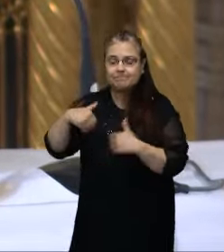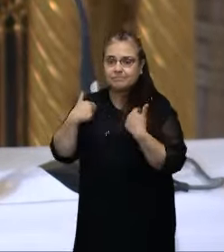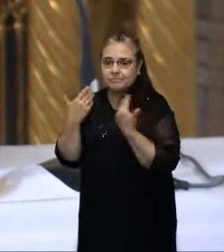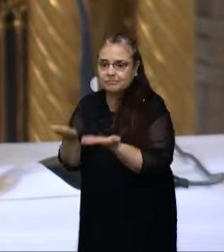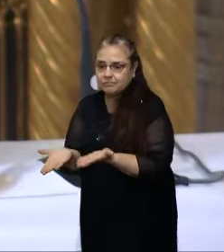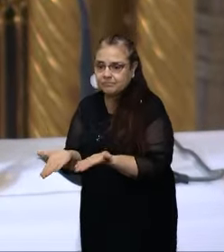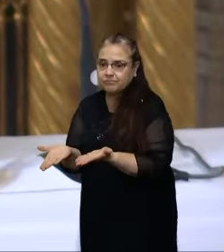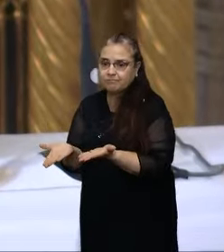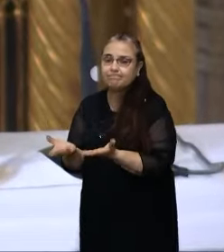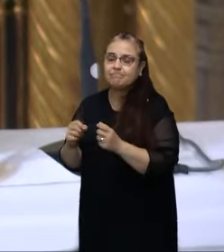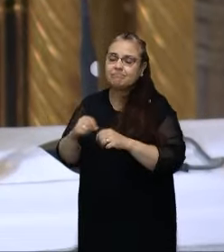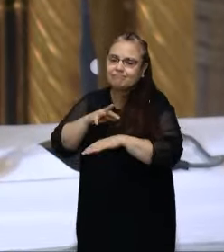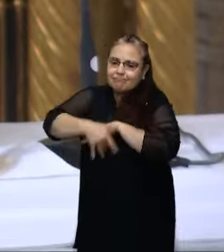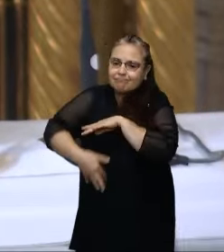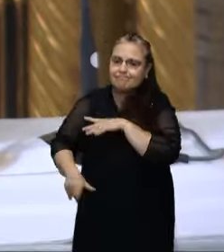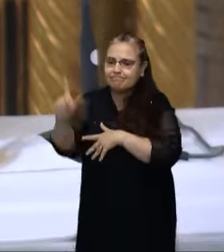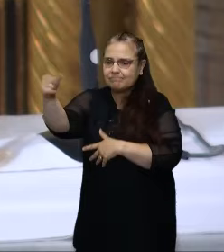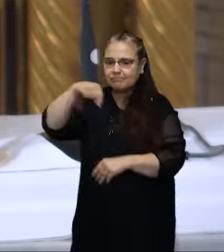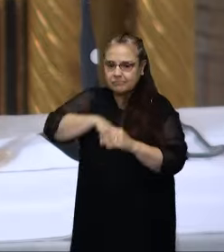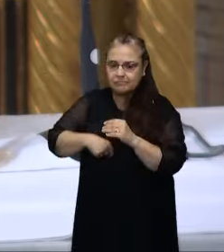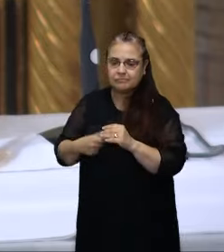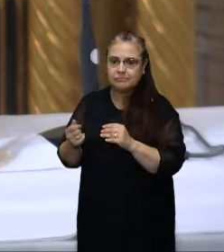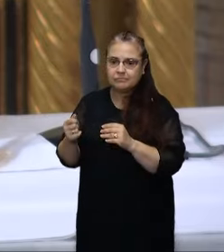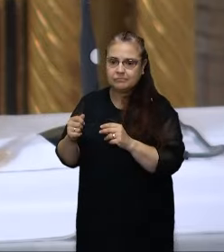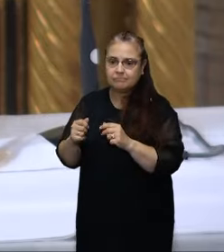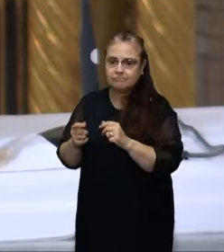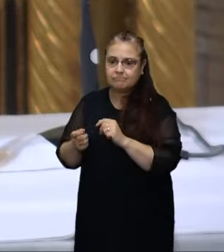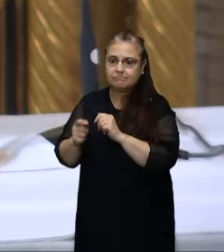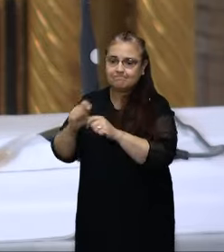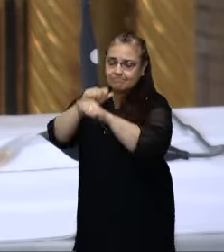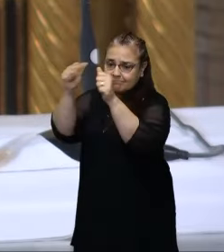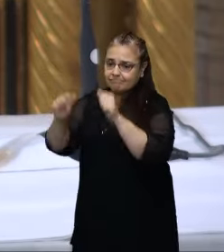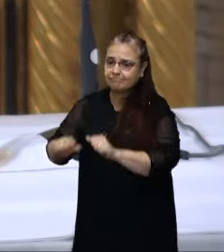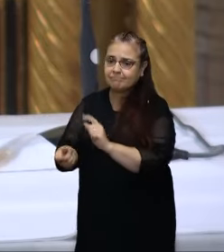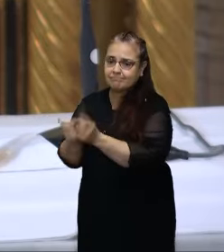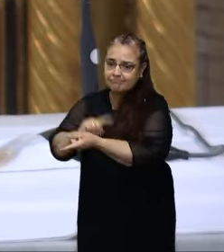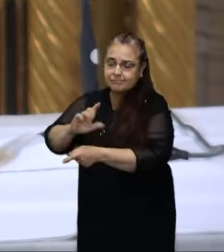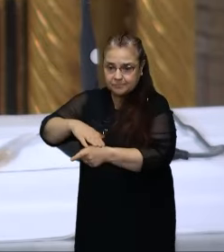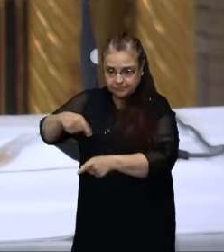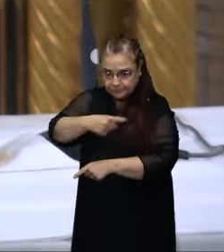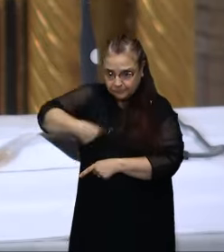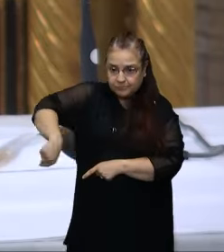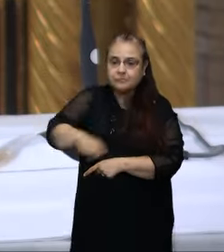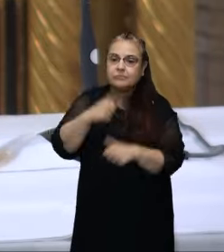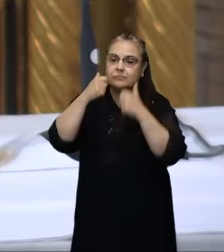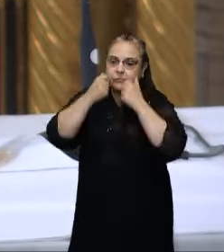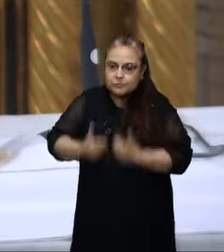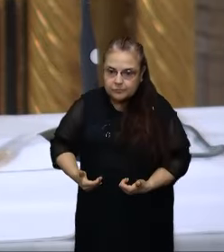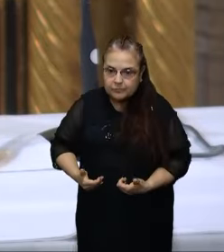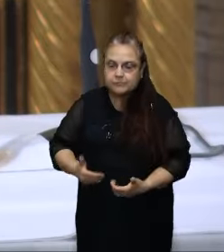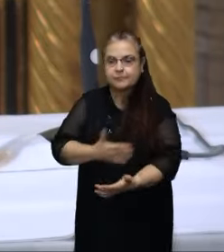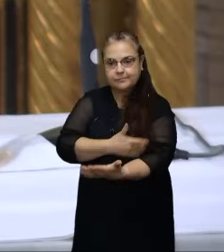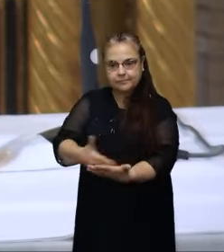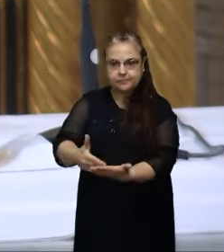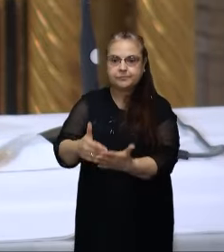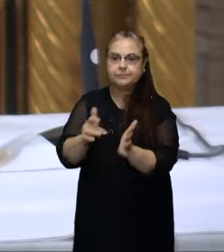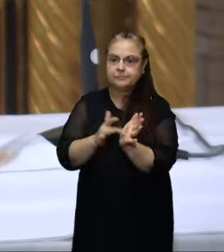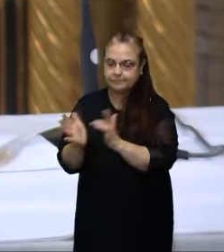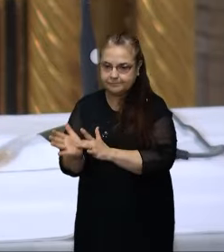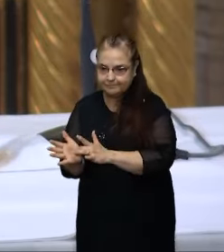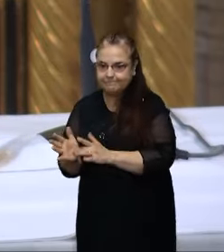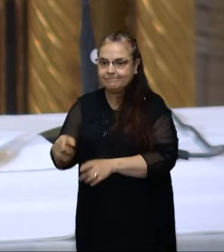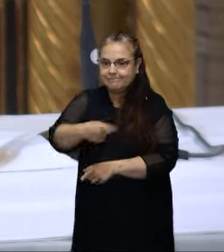estos dones con la efusión de tu Espíritu, de manera que se conviertan para nosotros en el cuerpo y la sangre